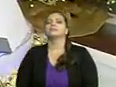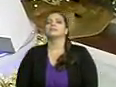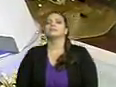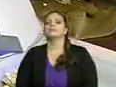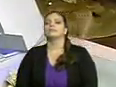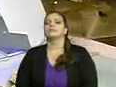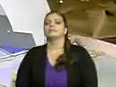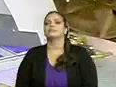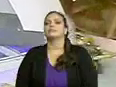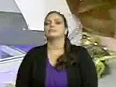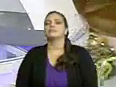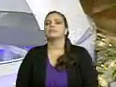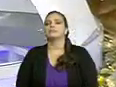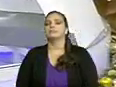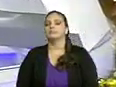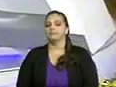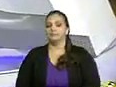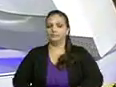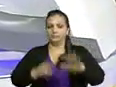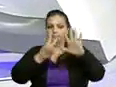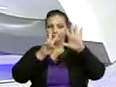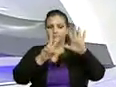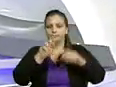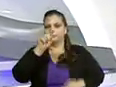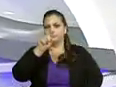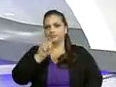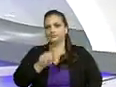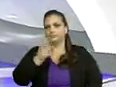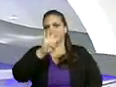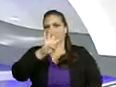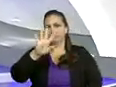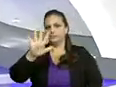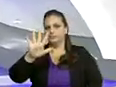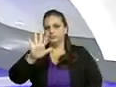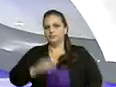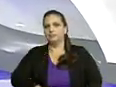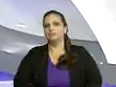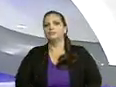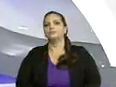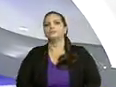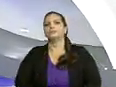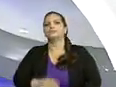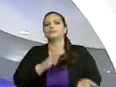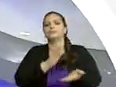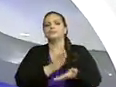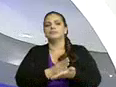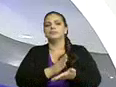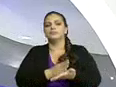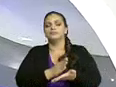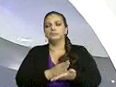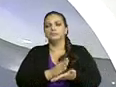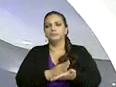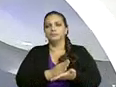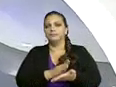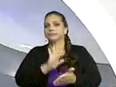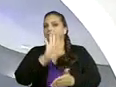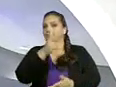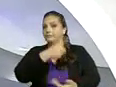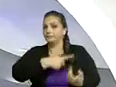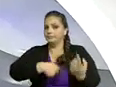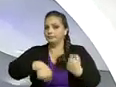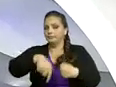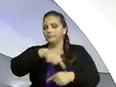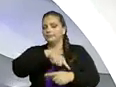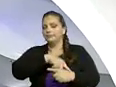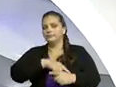Muy bien, amables televidentes, cuando son las 7:45 de la mañana, es momento de irnos a una pausa. Así es, pero sigan en la sintonía de RTS, pues